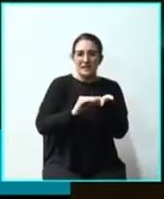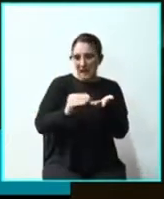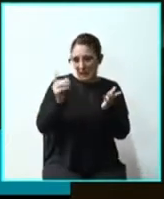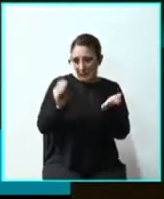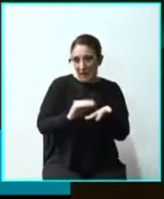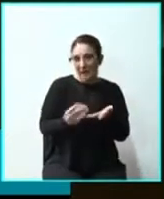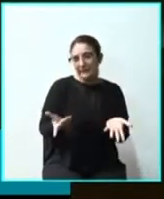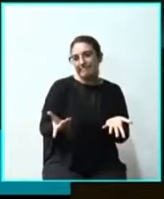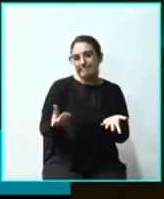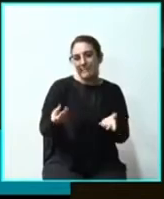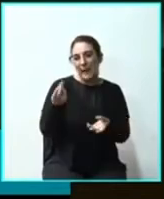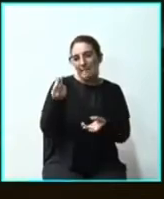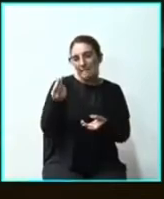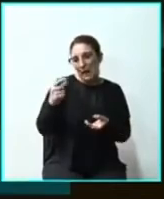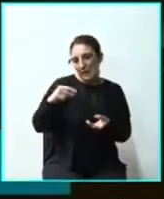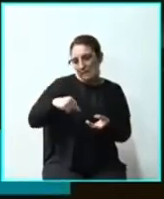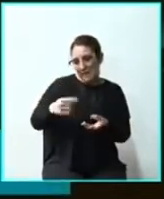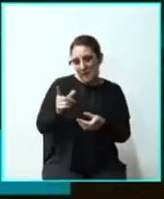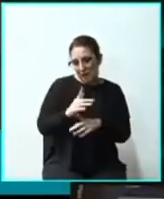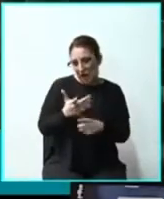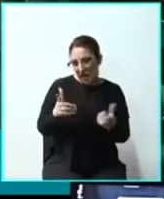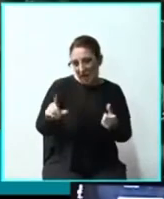más.